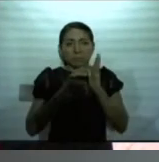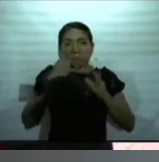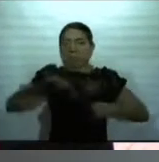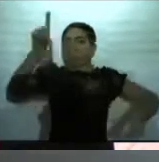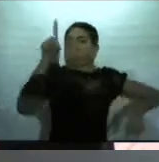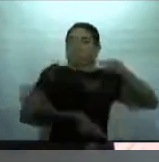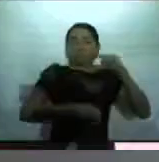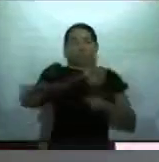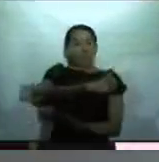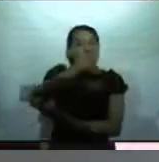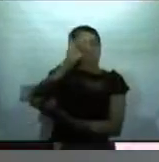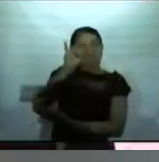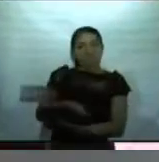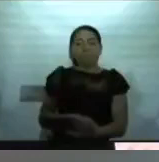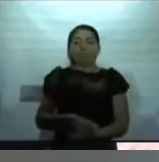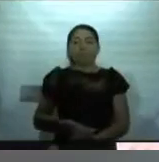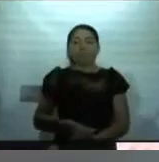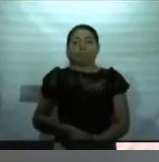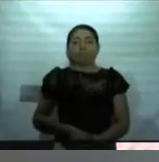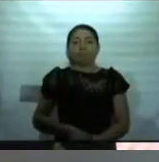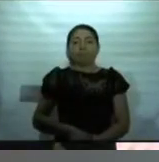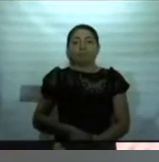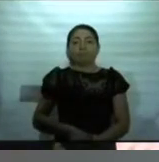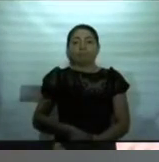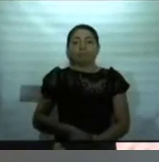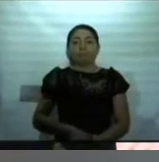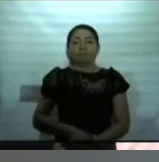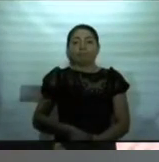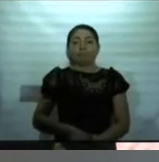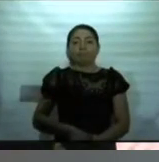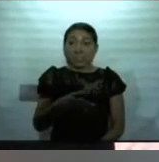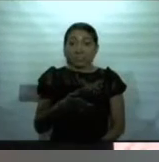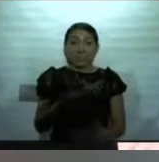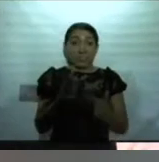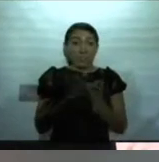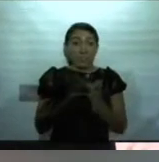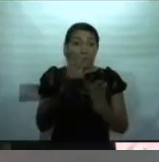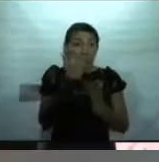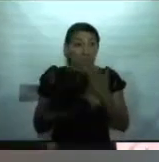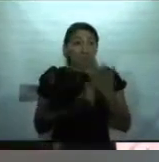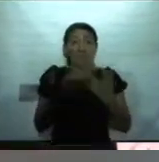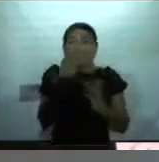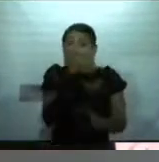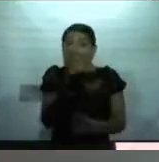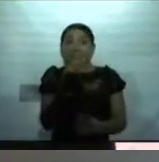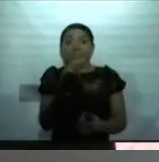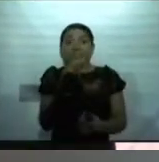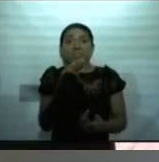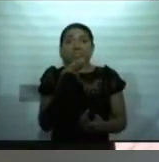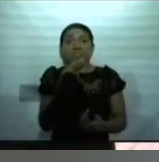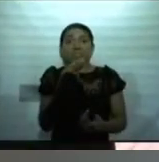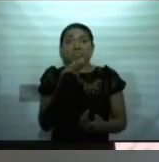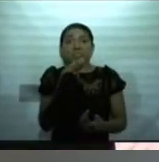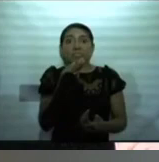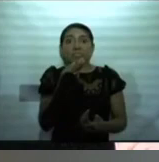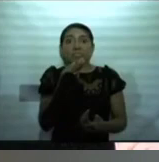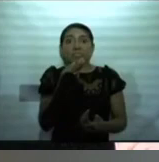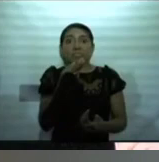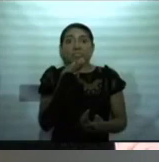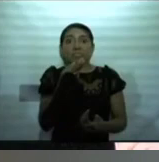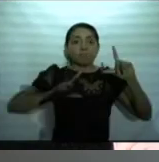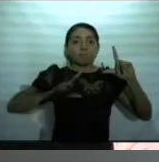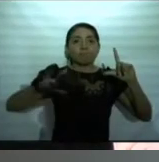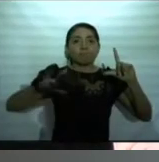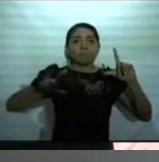quitar esos programas que en realidad son derechos del pueblo de México. ¿Qué más vamos